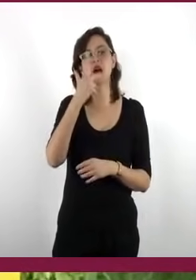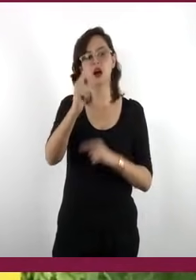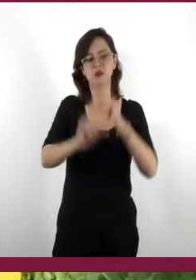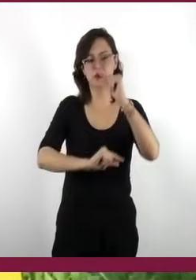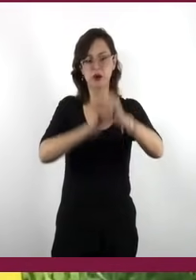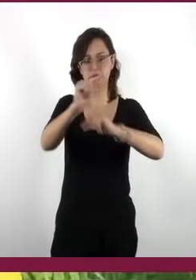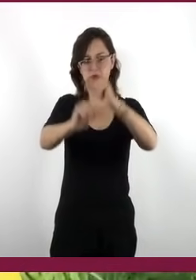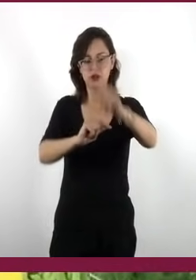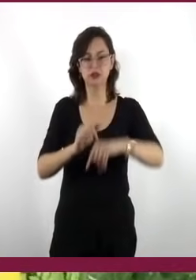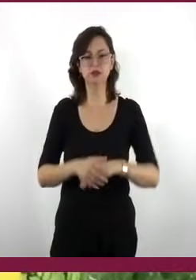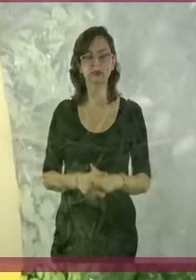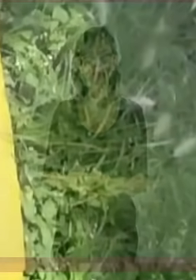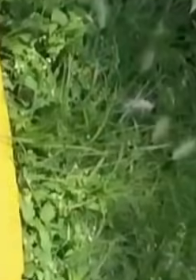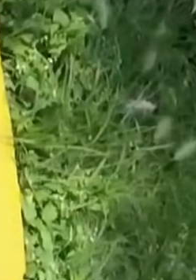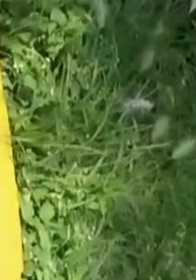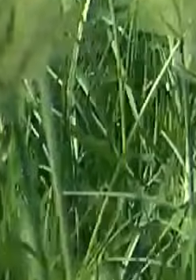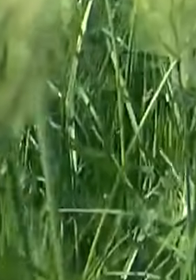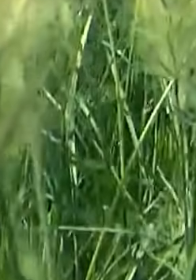poquito.